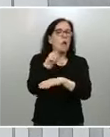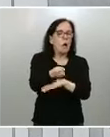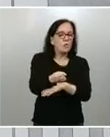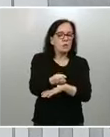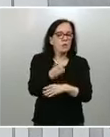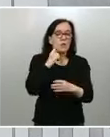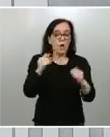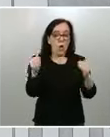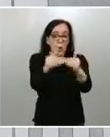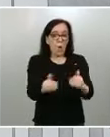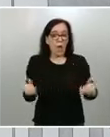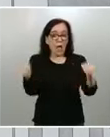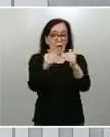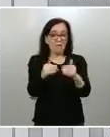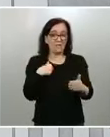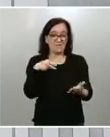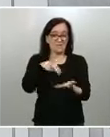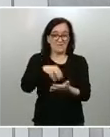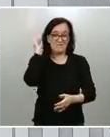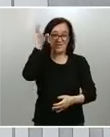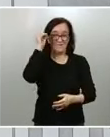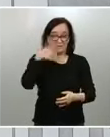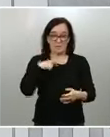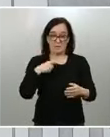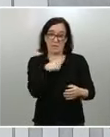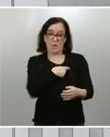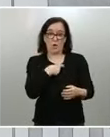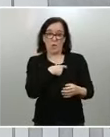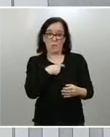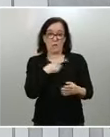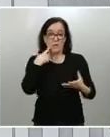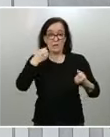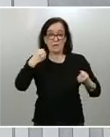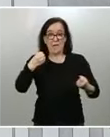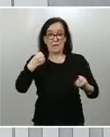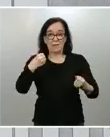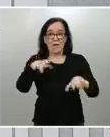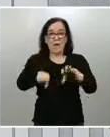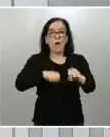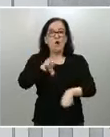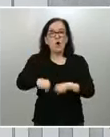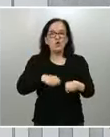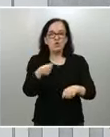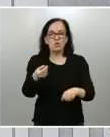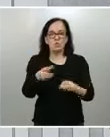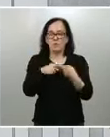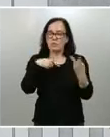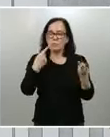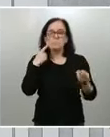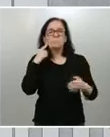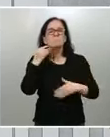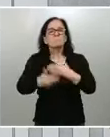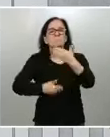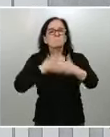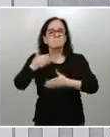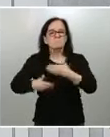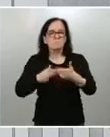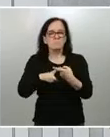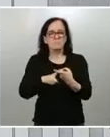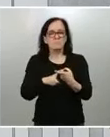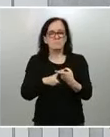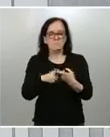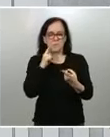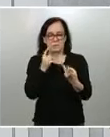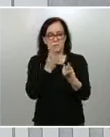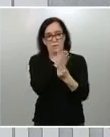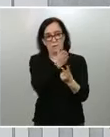comparecencia que hago ante la comisión de sanidad y consumo doy cuenta del progreso de los avances en ambos ámbitos desde las